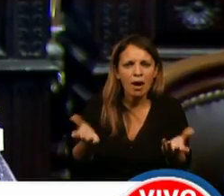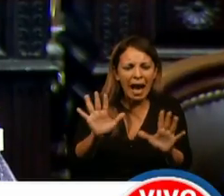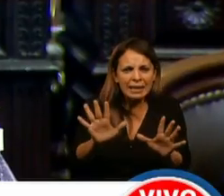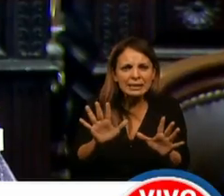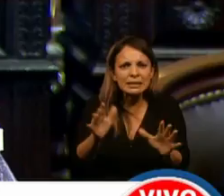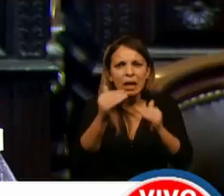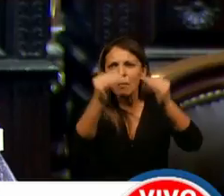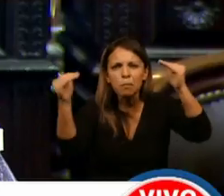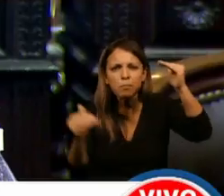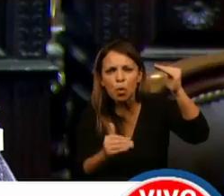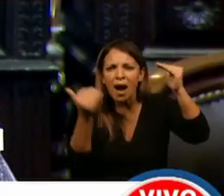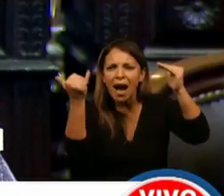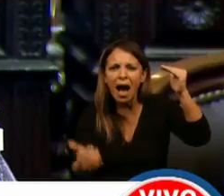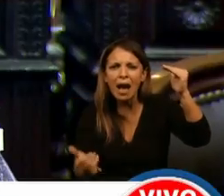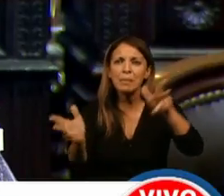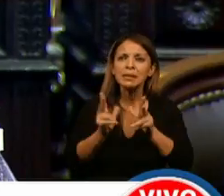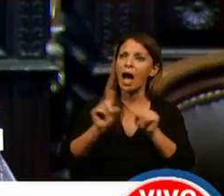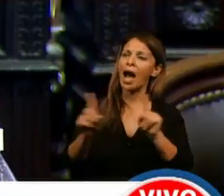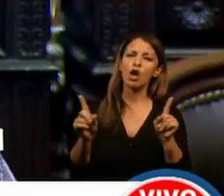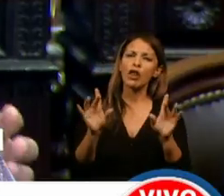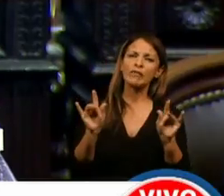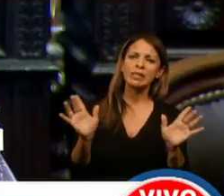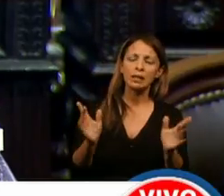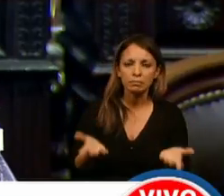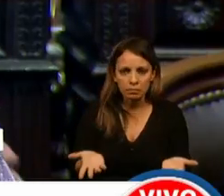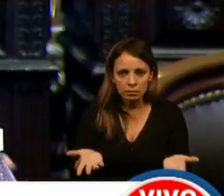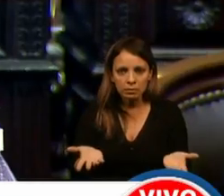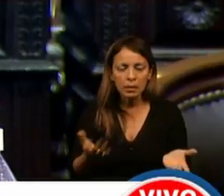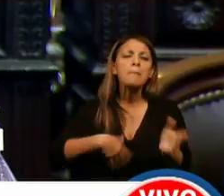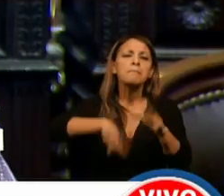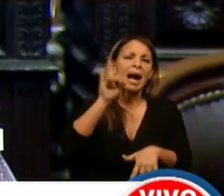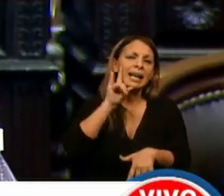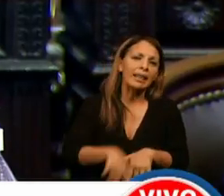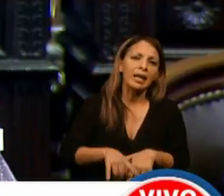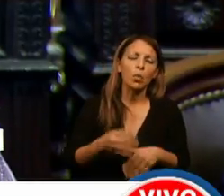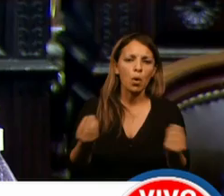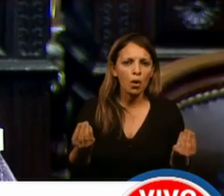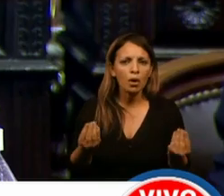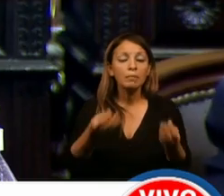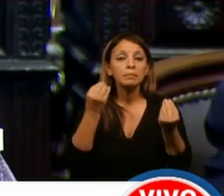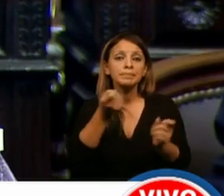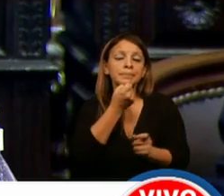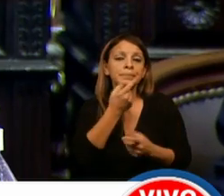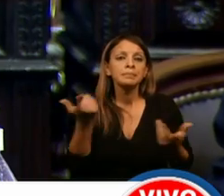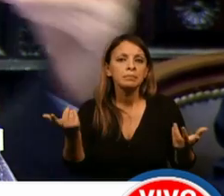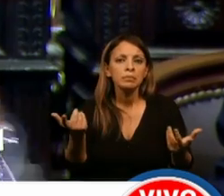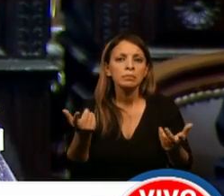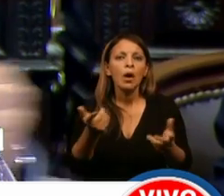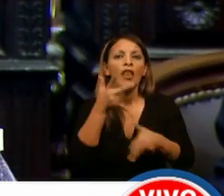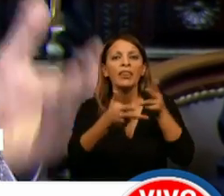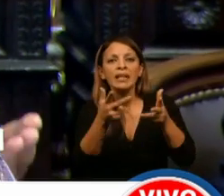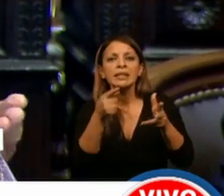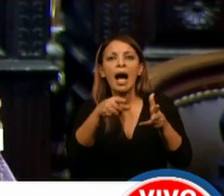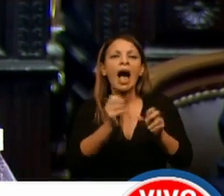inequidad y no lo podemos hacer y es mucho más ridículo todavía cuando para decir que esto